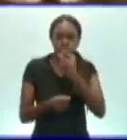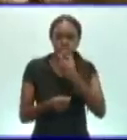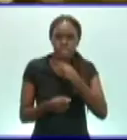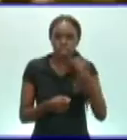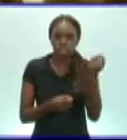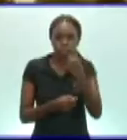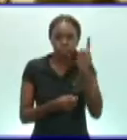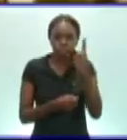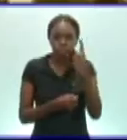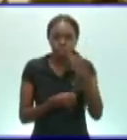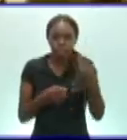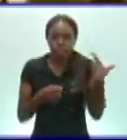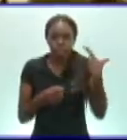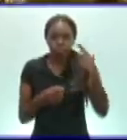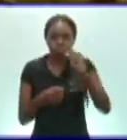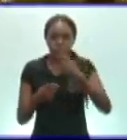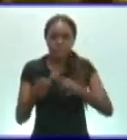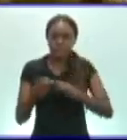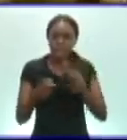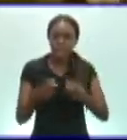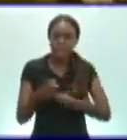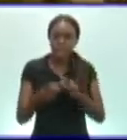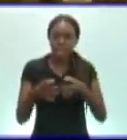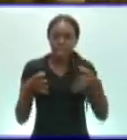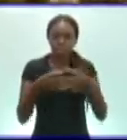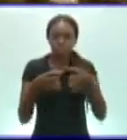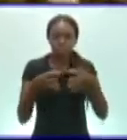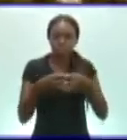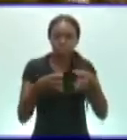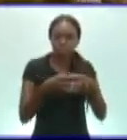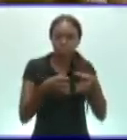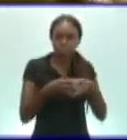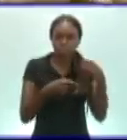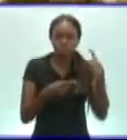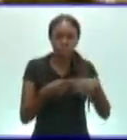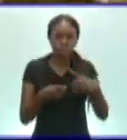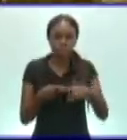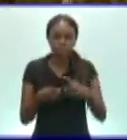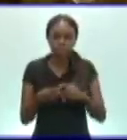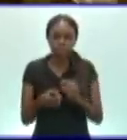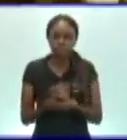Sierra de Naguas, con el fin de incorporar a otros grupos alzados.